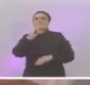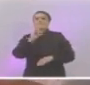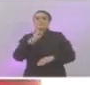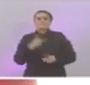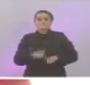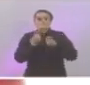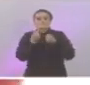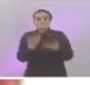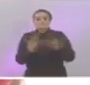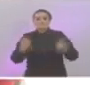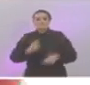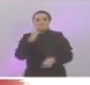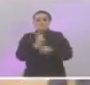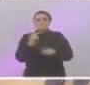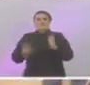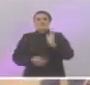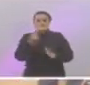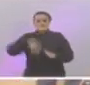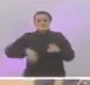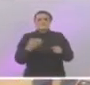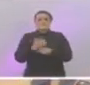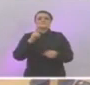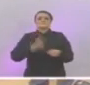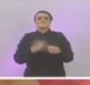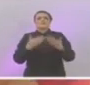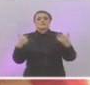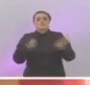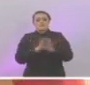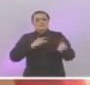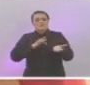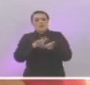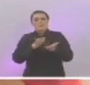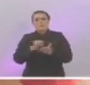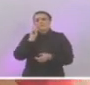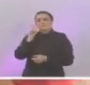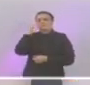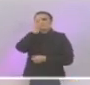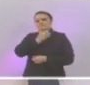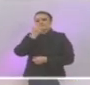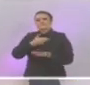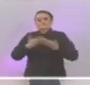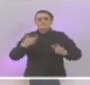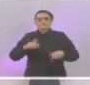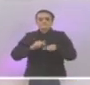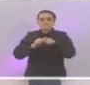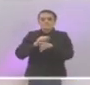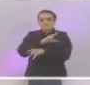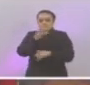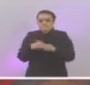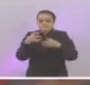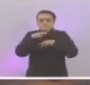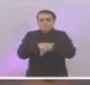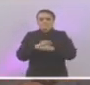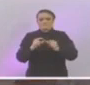rendimiento que por primera vez en nuestro estado apoya, evalúa y da seguimiento integral al